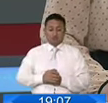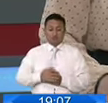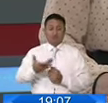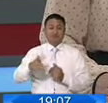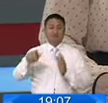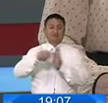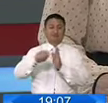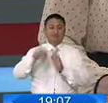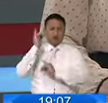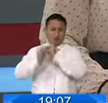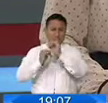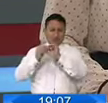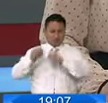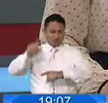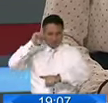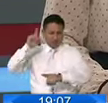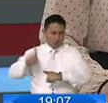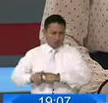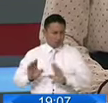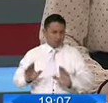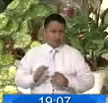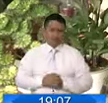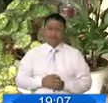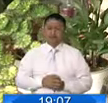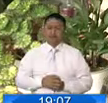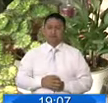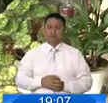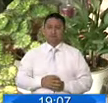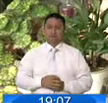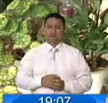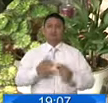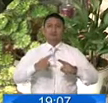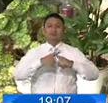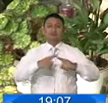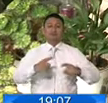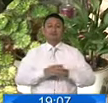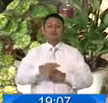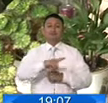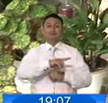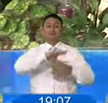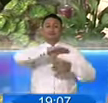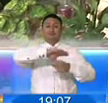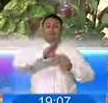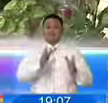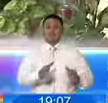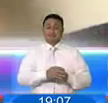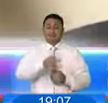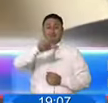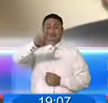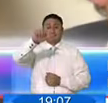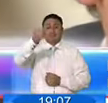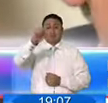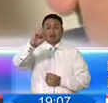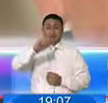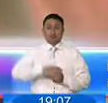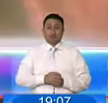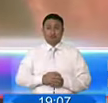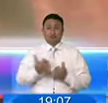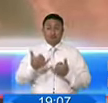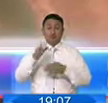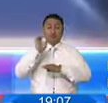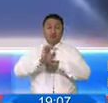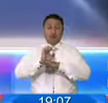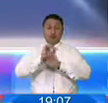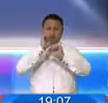salgado comparte este criterio el excanciller josé ayala lasso califica como acertada la postura del estado ecuatoriano